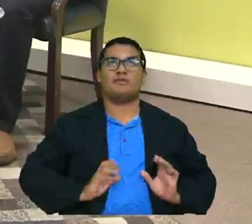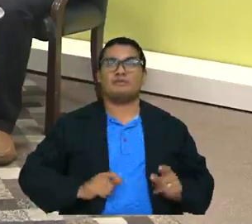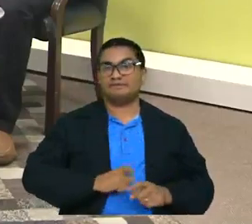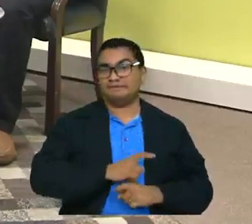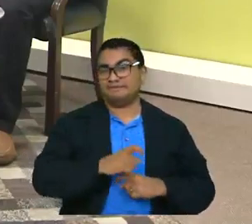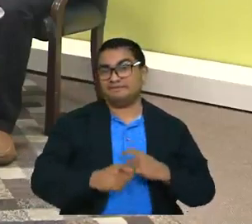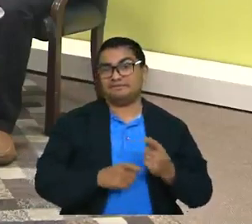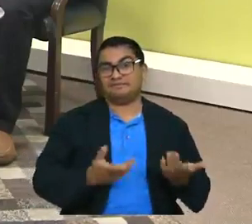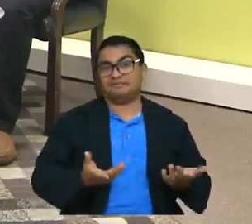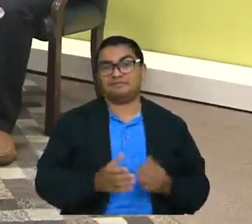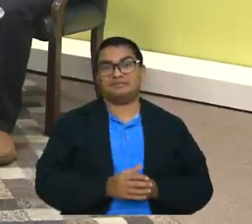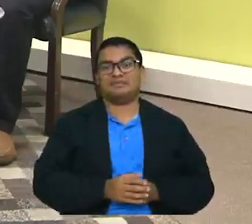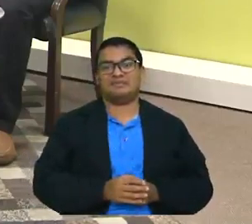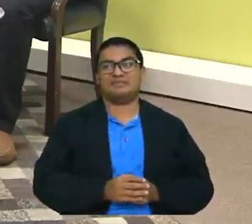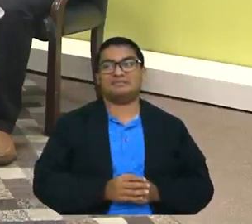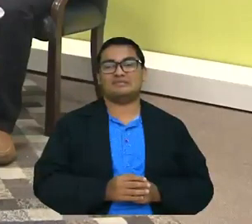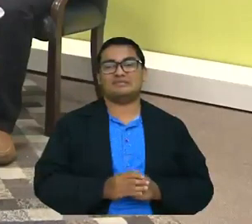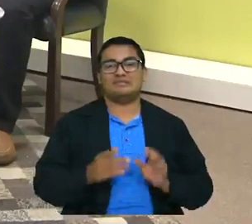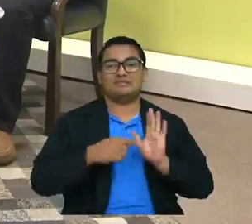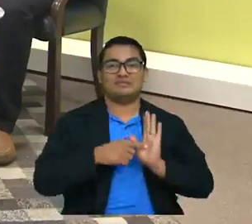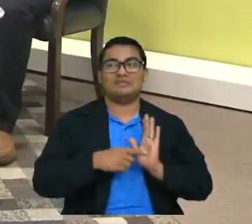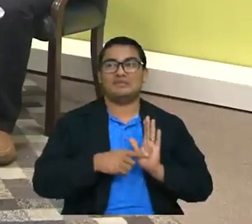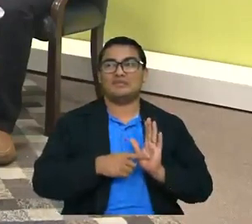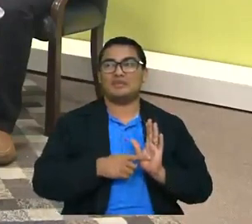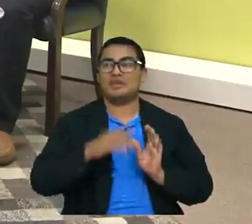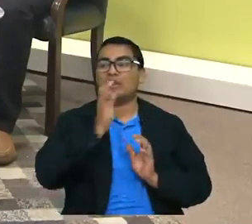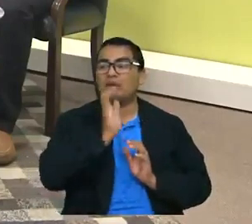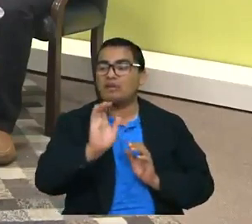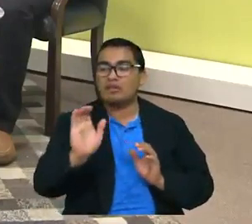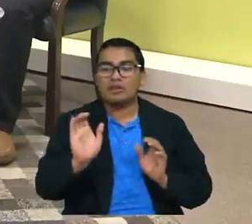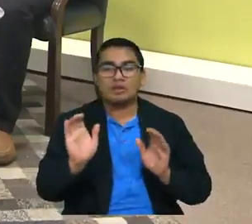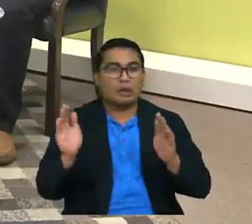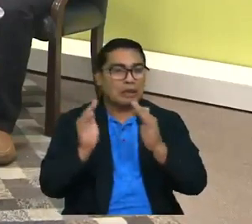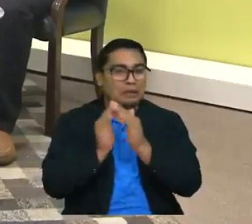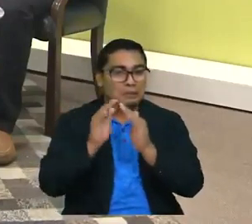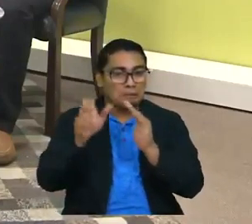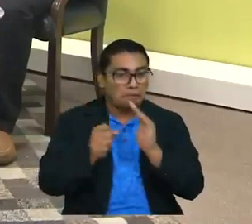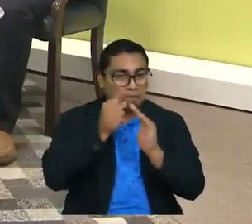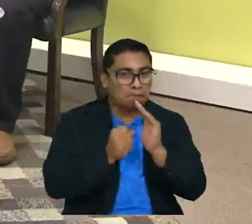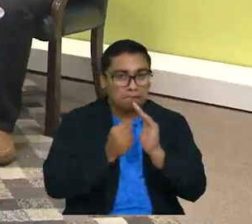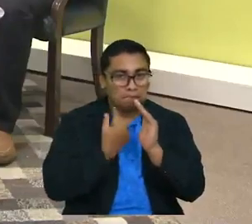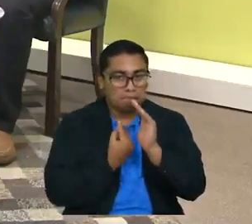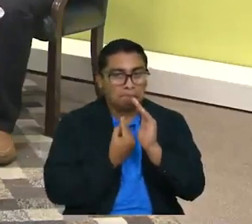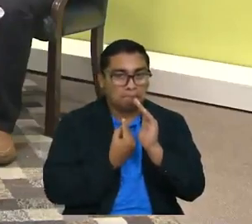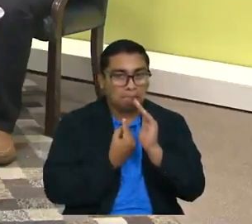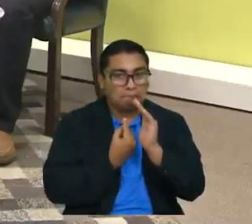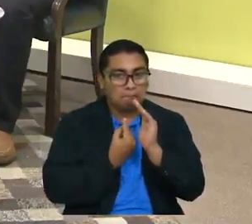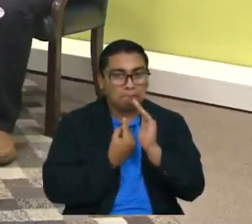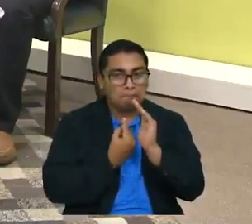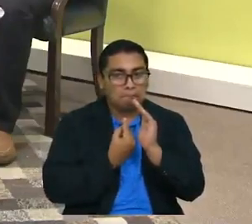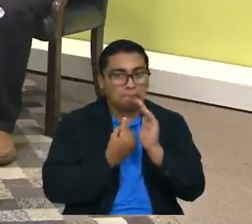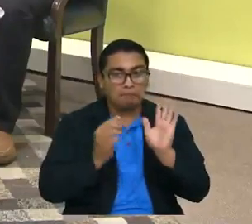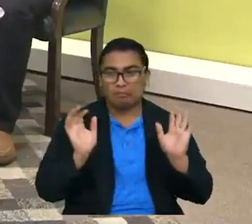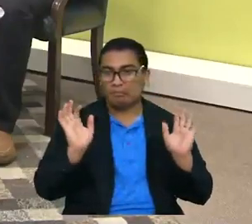niño siempre está como encerrado, siempre está como que nadie lo puede